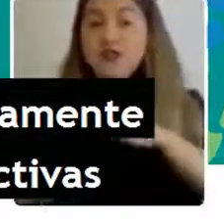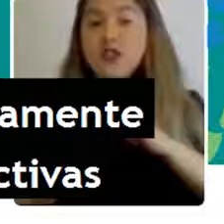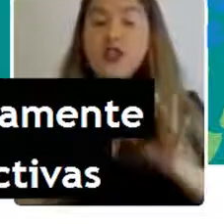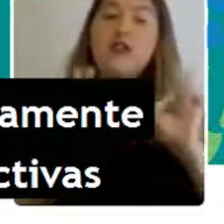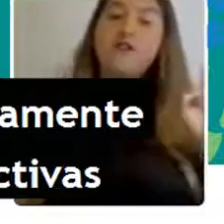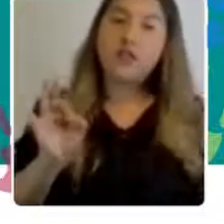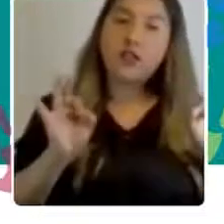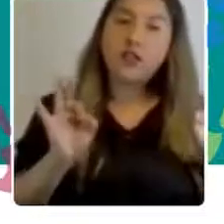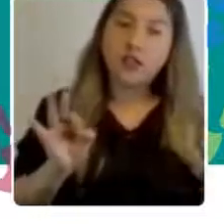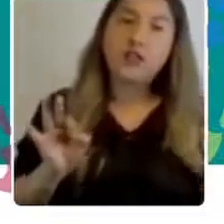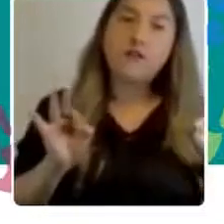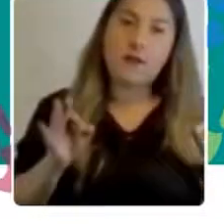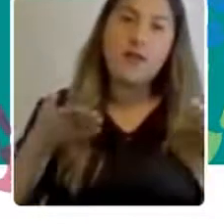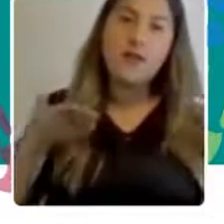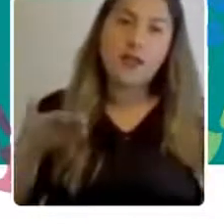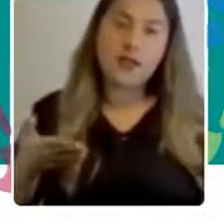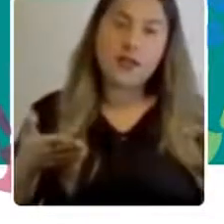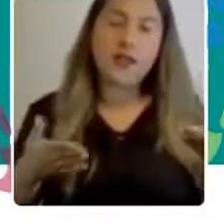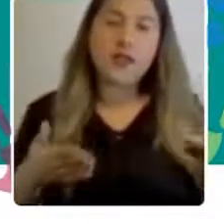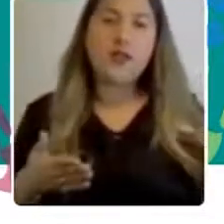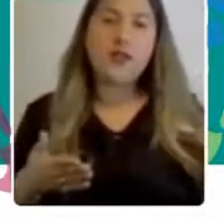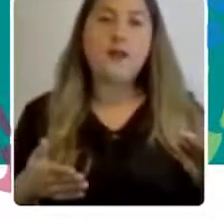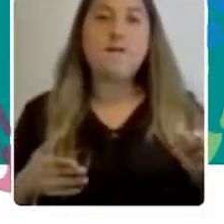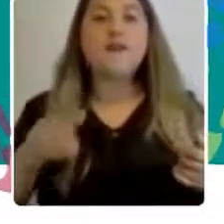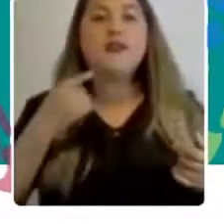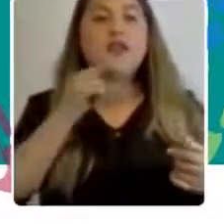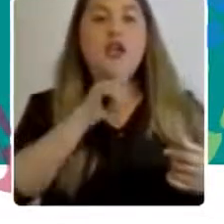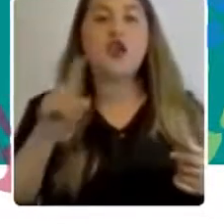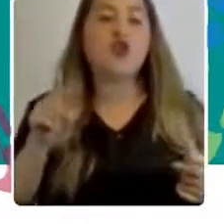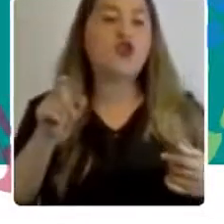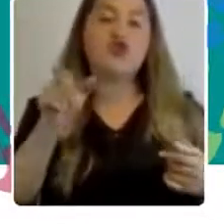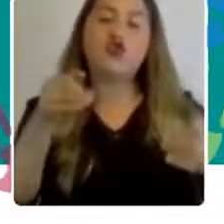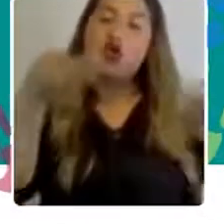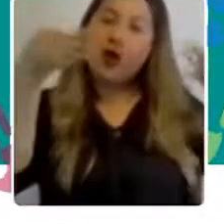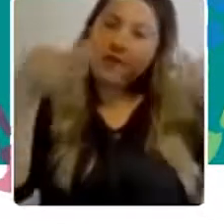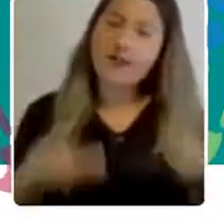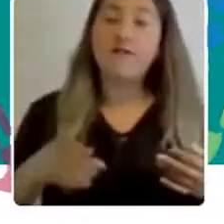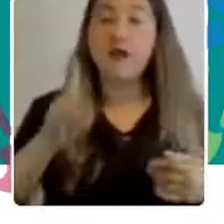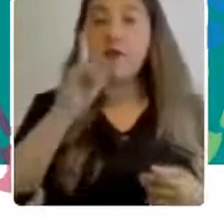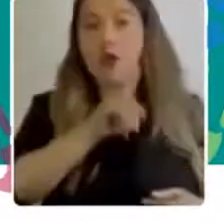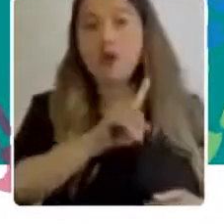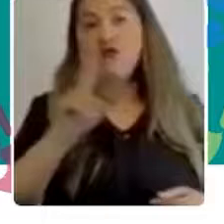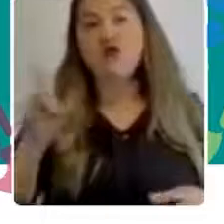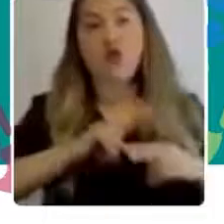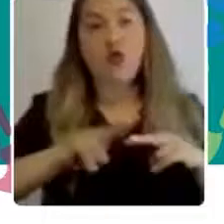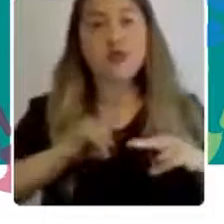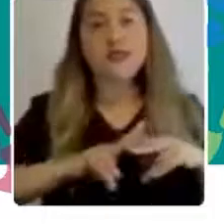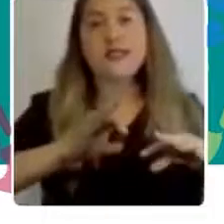no efectivas o directamente no cobertura.